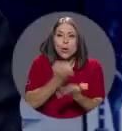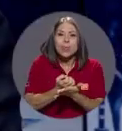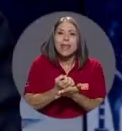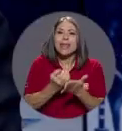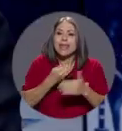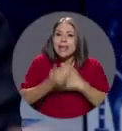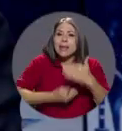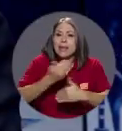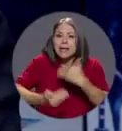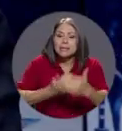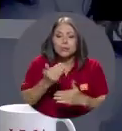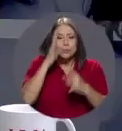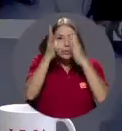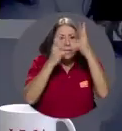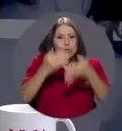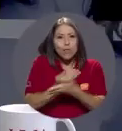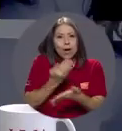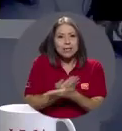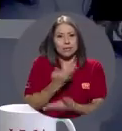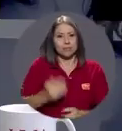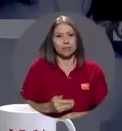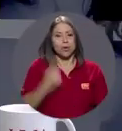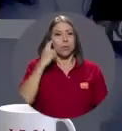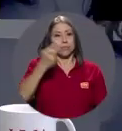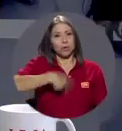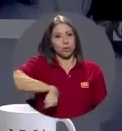de generación, una economía de innovación,